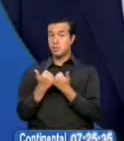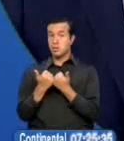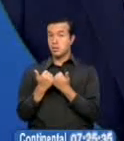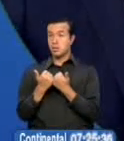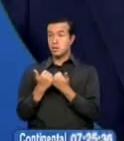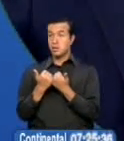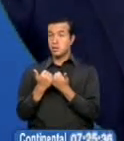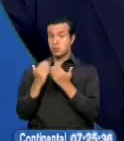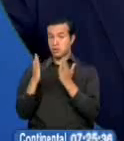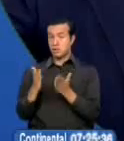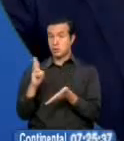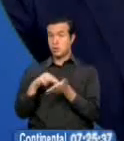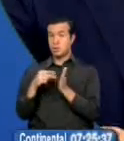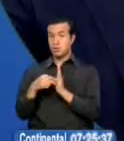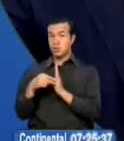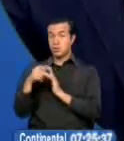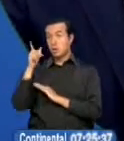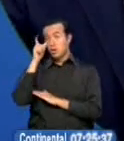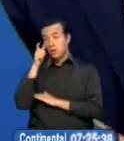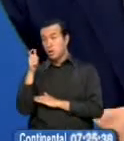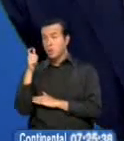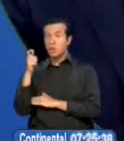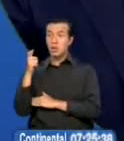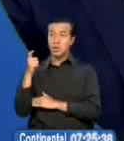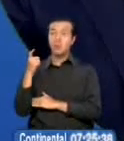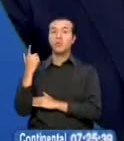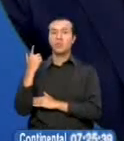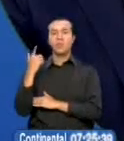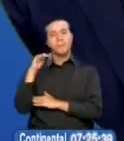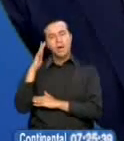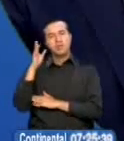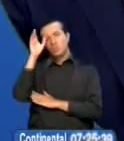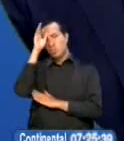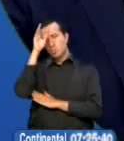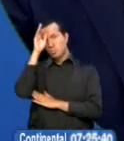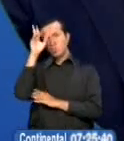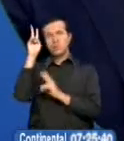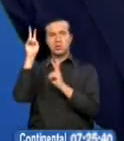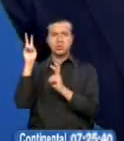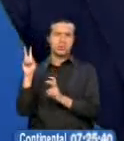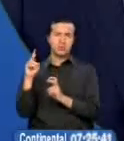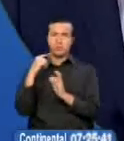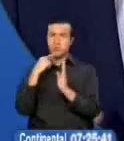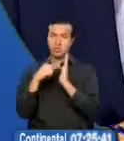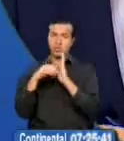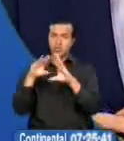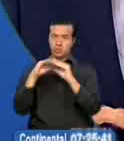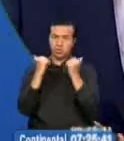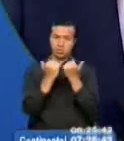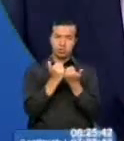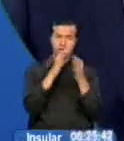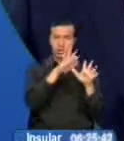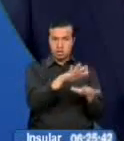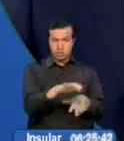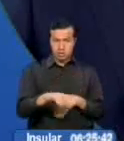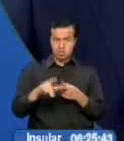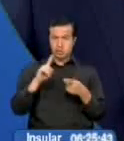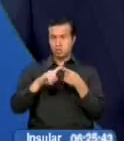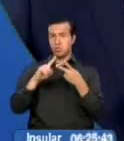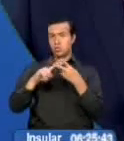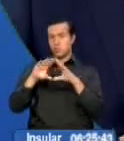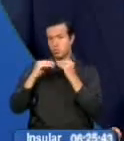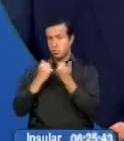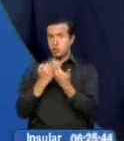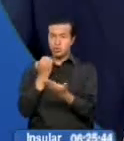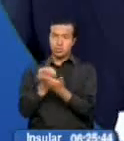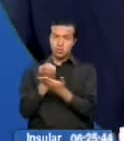es también tener al menos un poco de cultura en muchos ámbitos, porque hay comisiones de agrícolas,